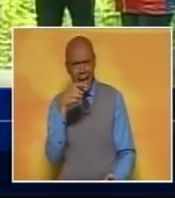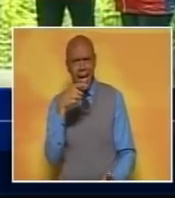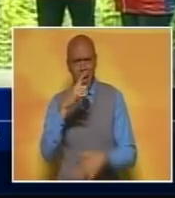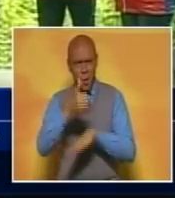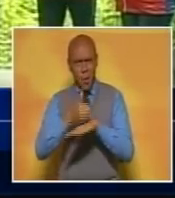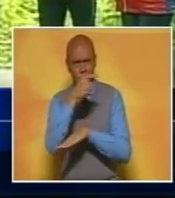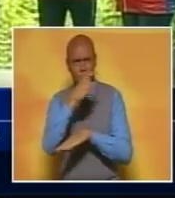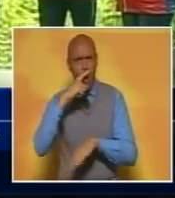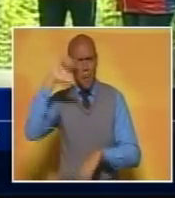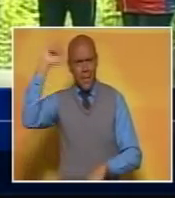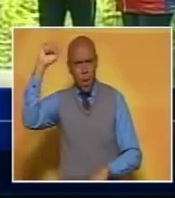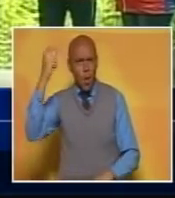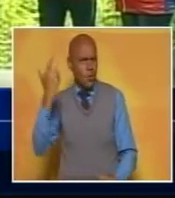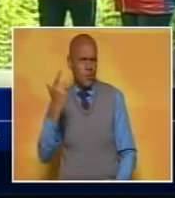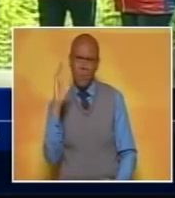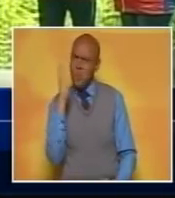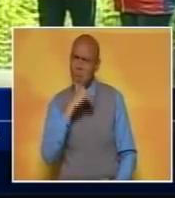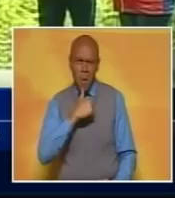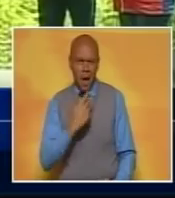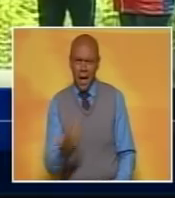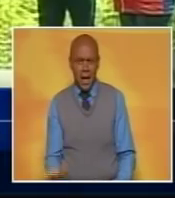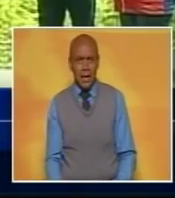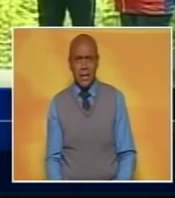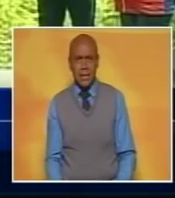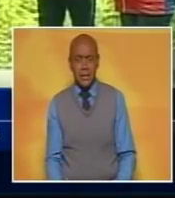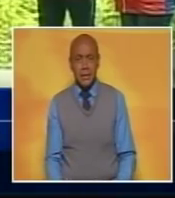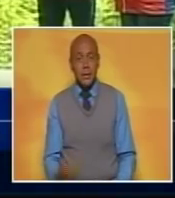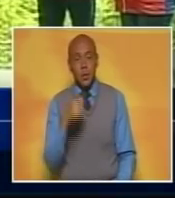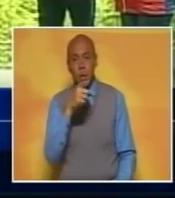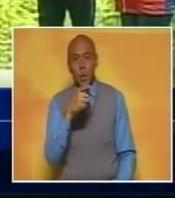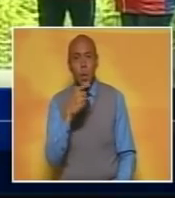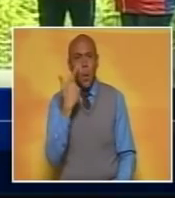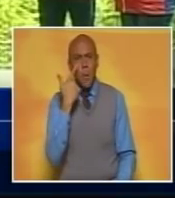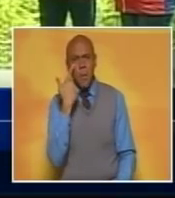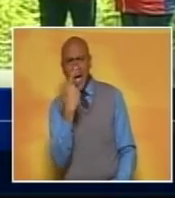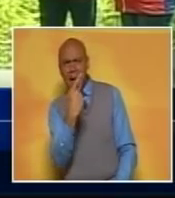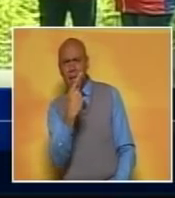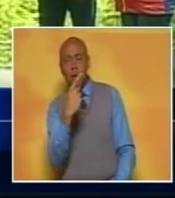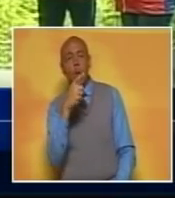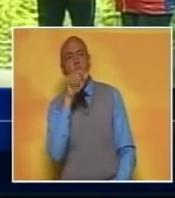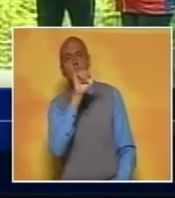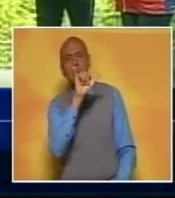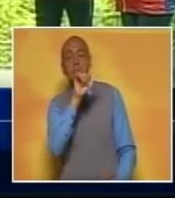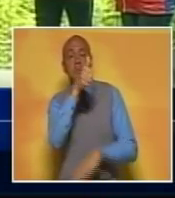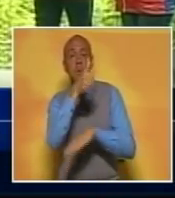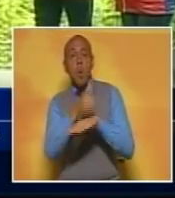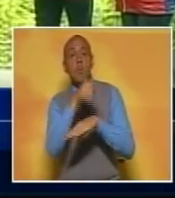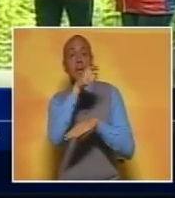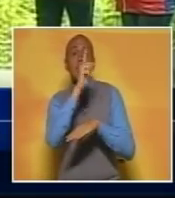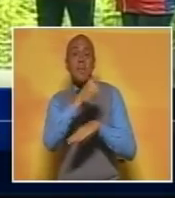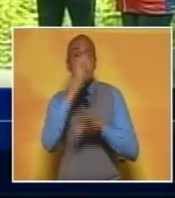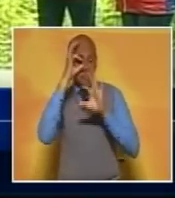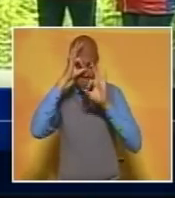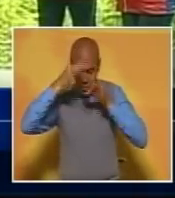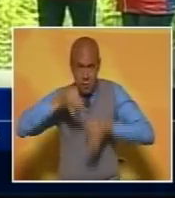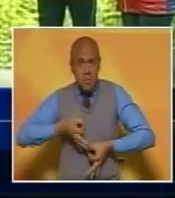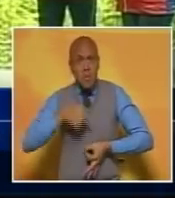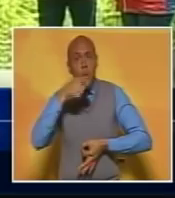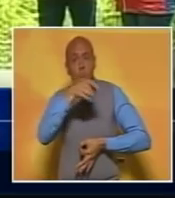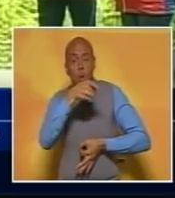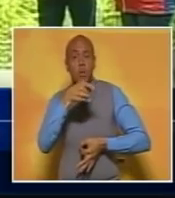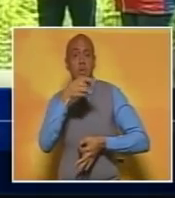Maduro. No vean la paja en el ojo ajeno, véanse la viga que tienen en su ojo,